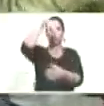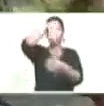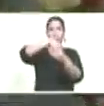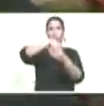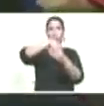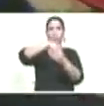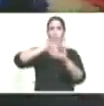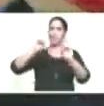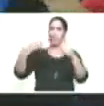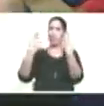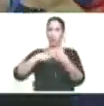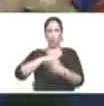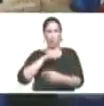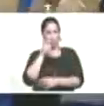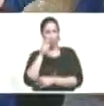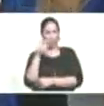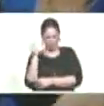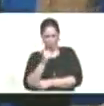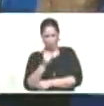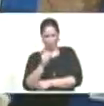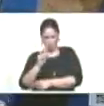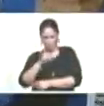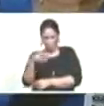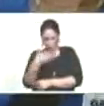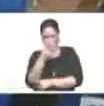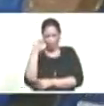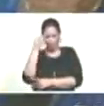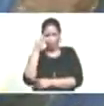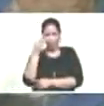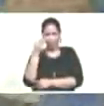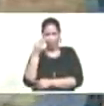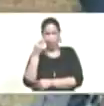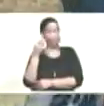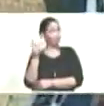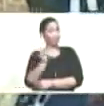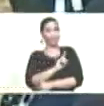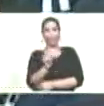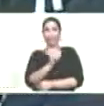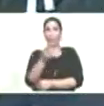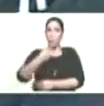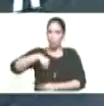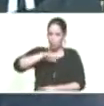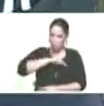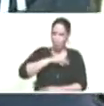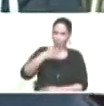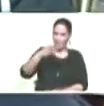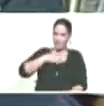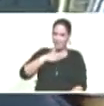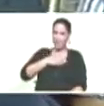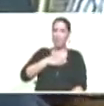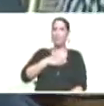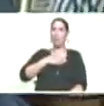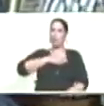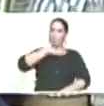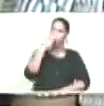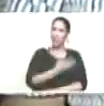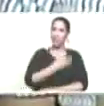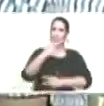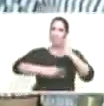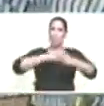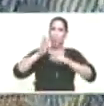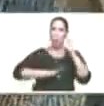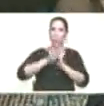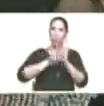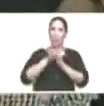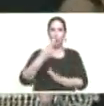salvar a nuestro pueblo. Son nuestras propias fuerzas productivas, nuestras propias fuerzas